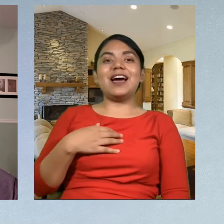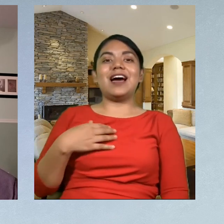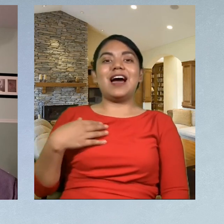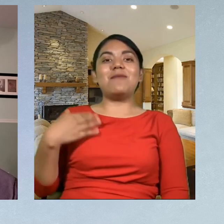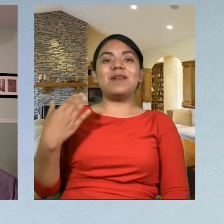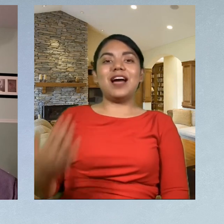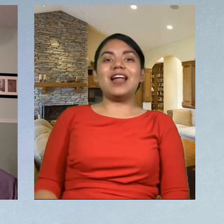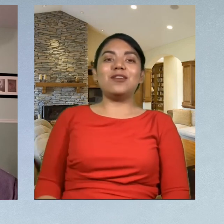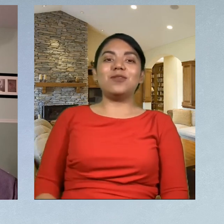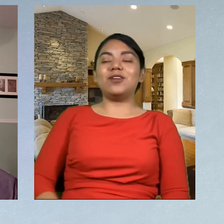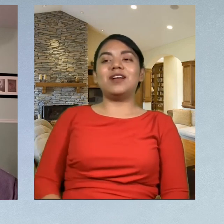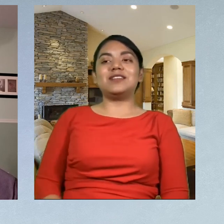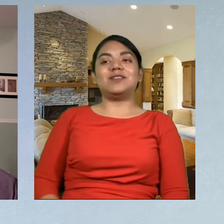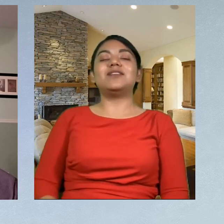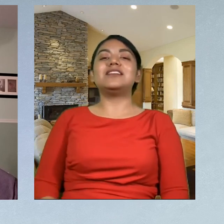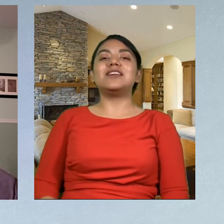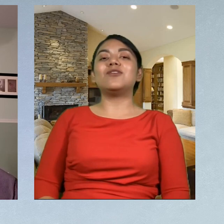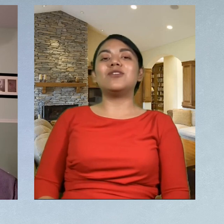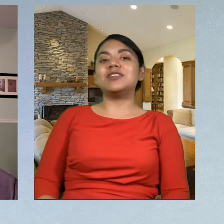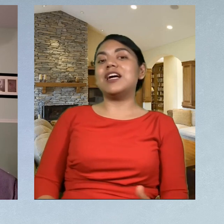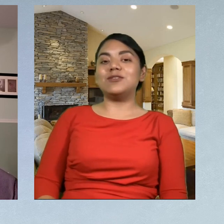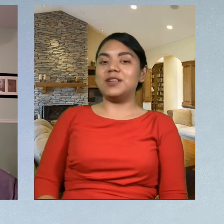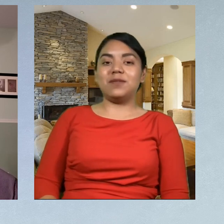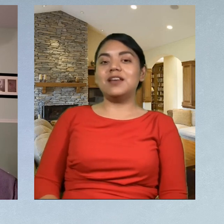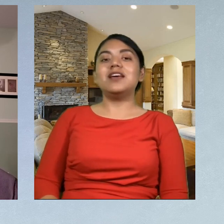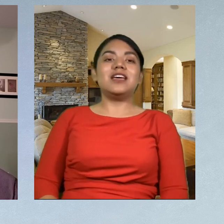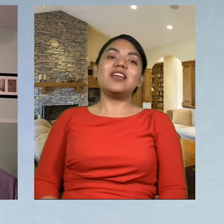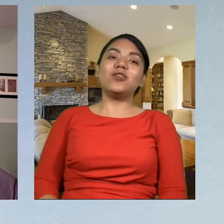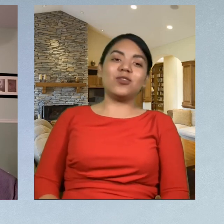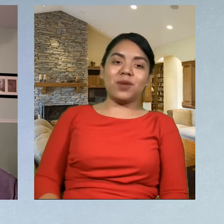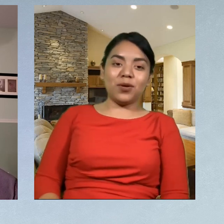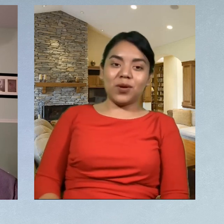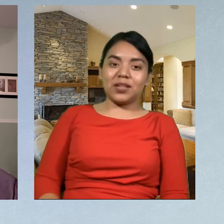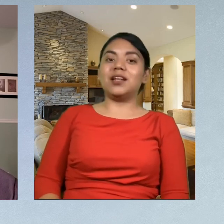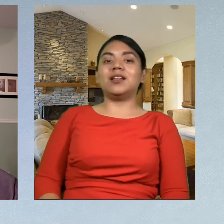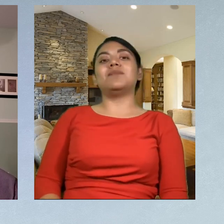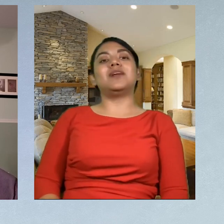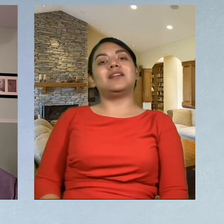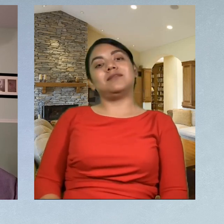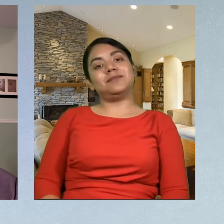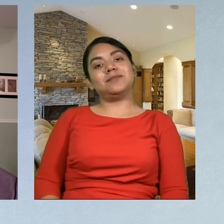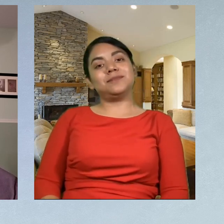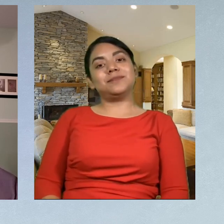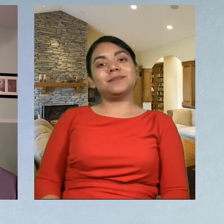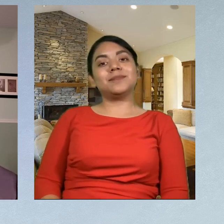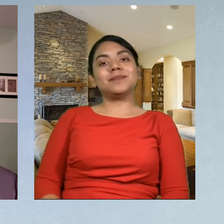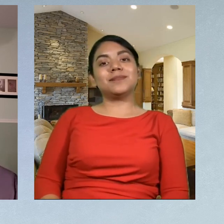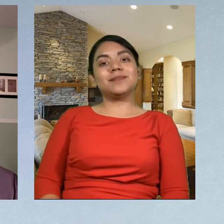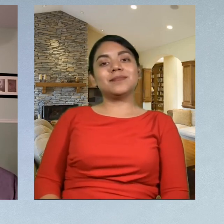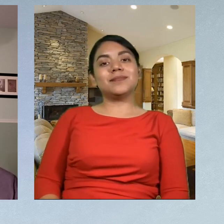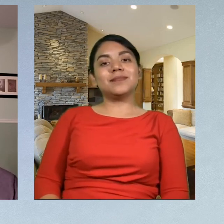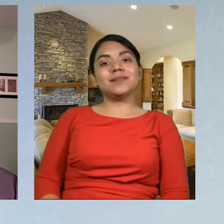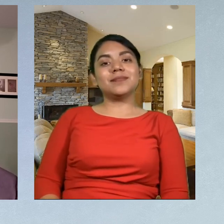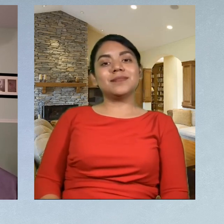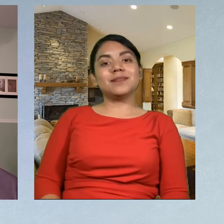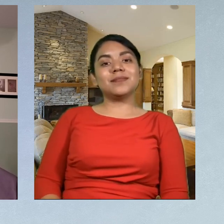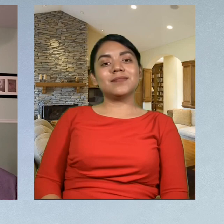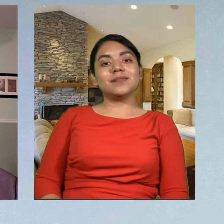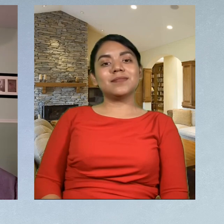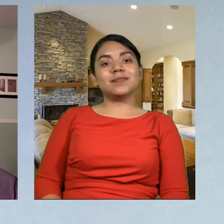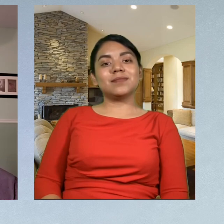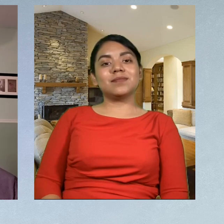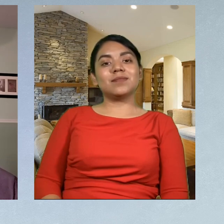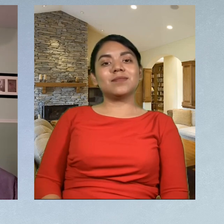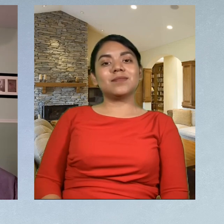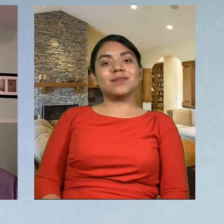olvidara hablar algo en oración, el Señor ya lo sabe y lo toma en cuenta también. Así que la oración viene siendo